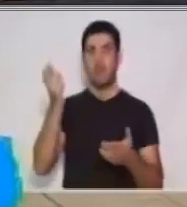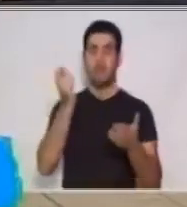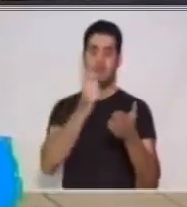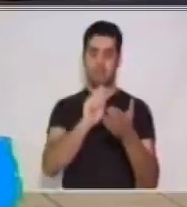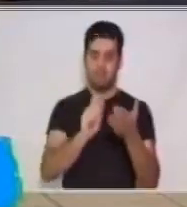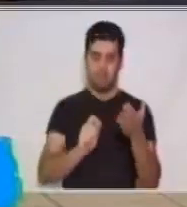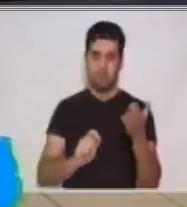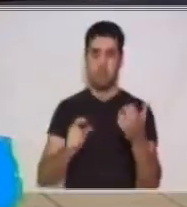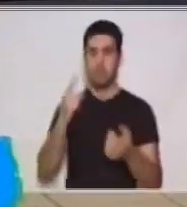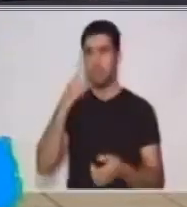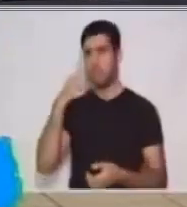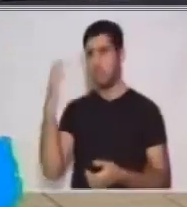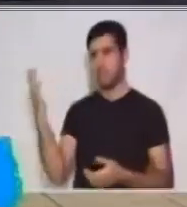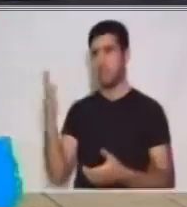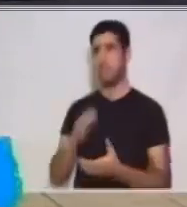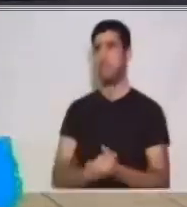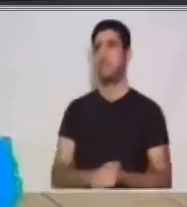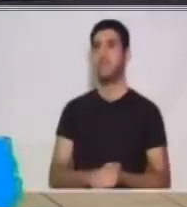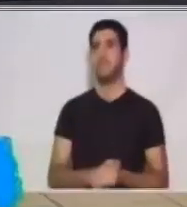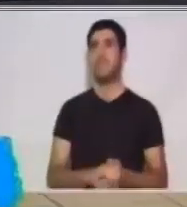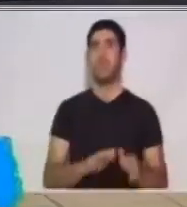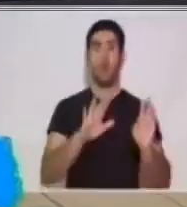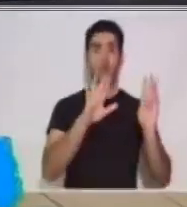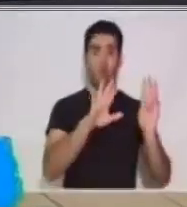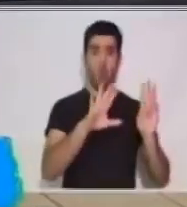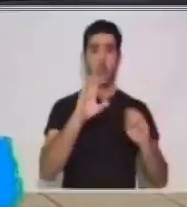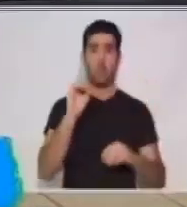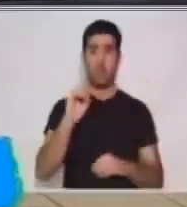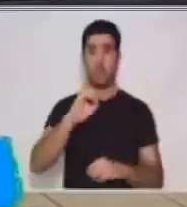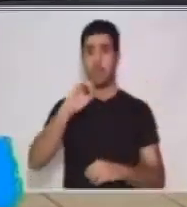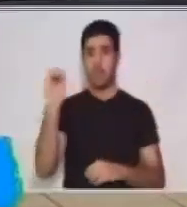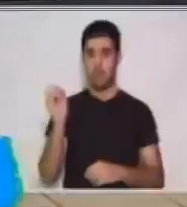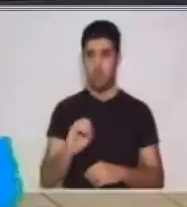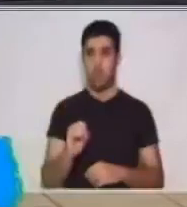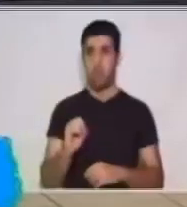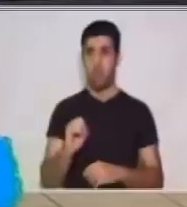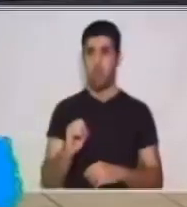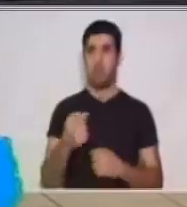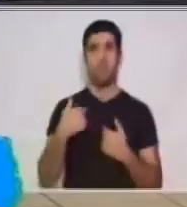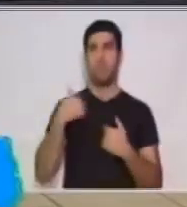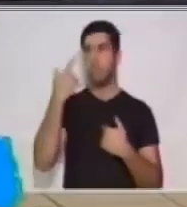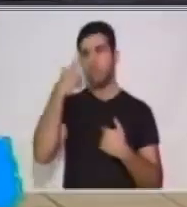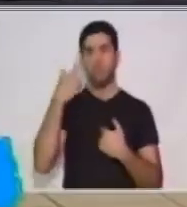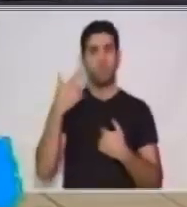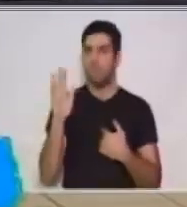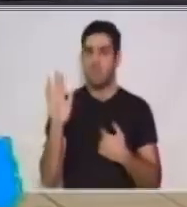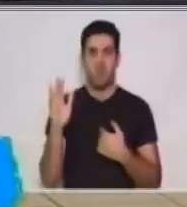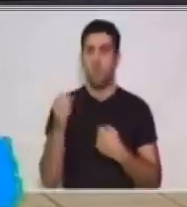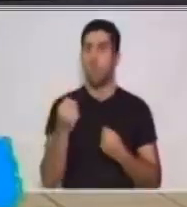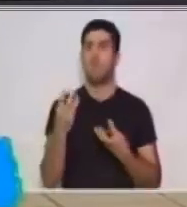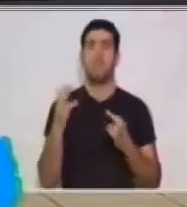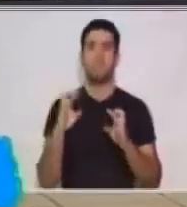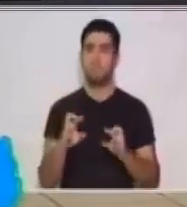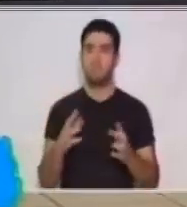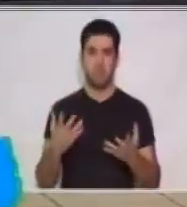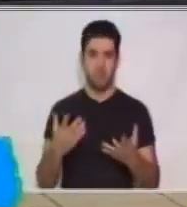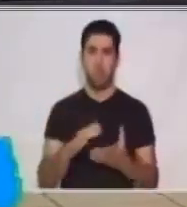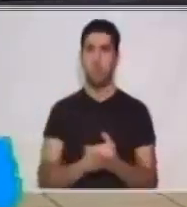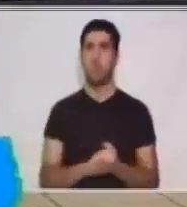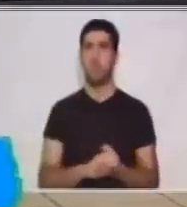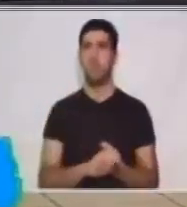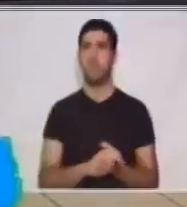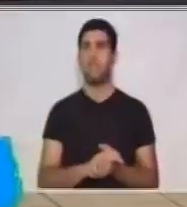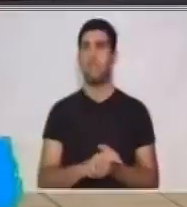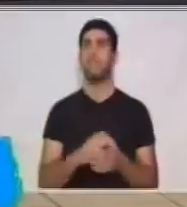razones. El 80% es lo que no sé cuántas personas son. Entonces voy